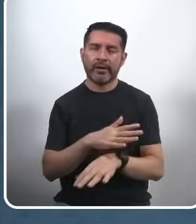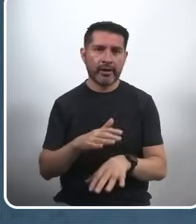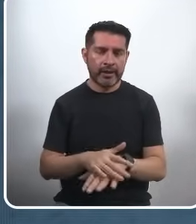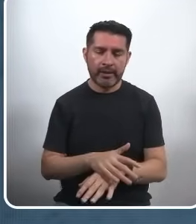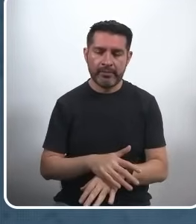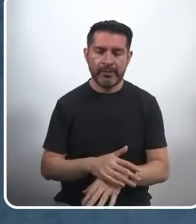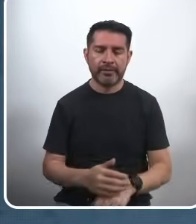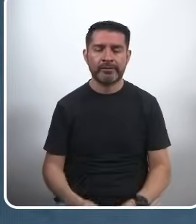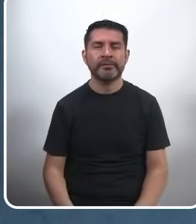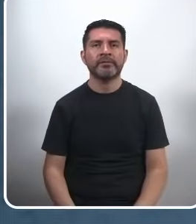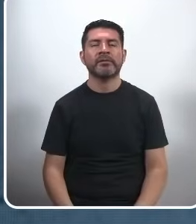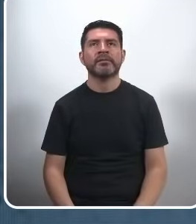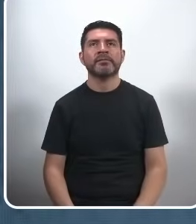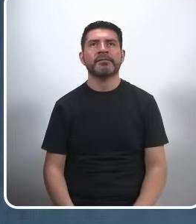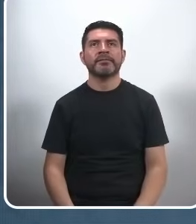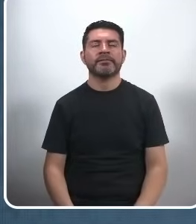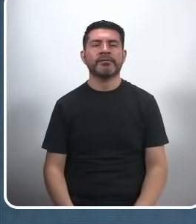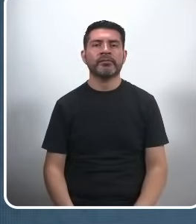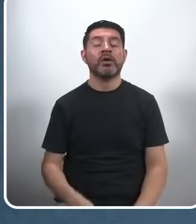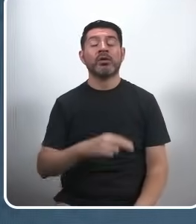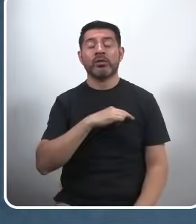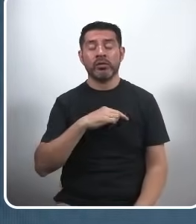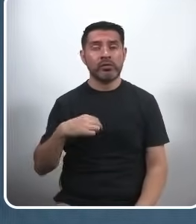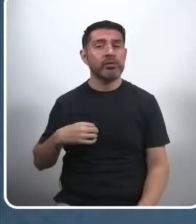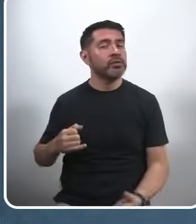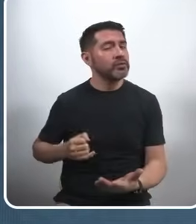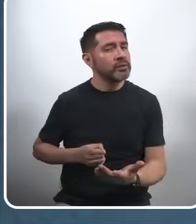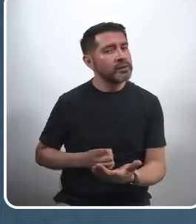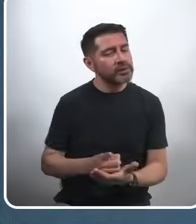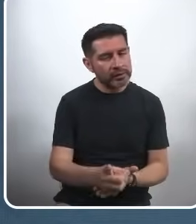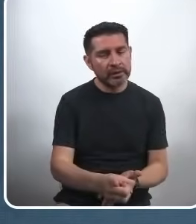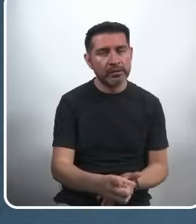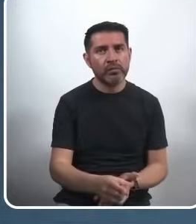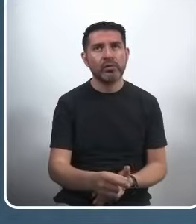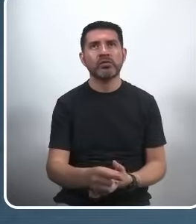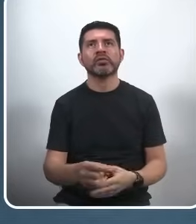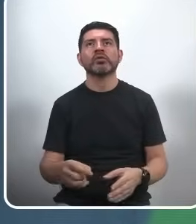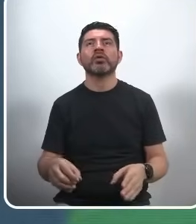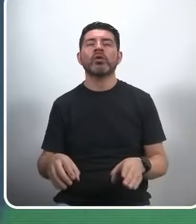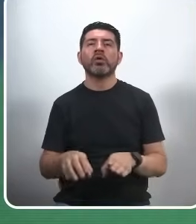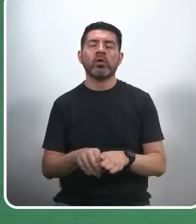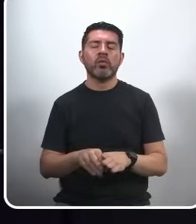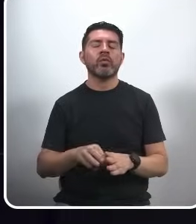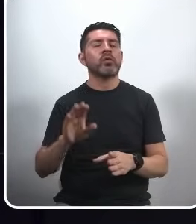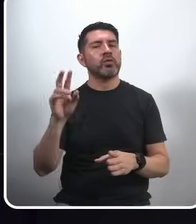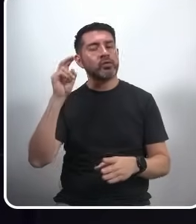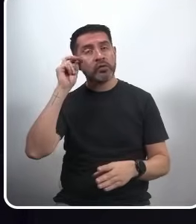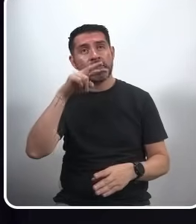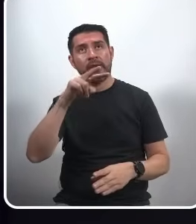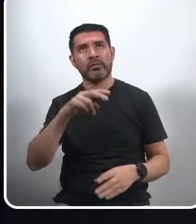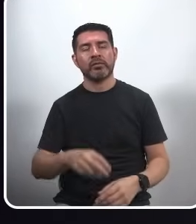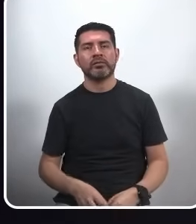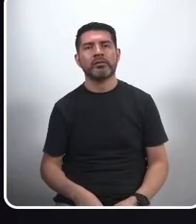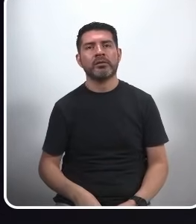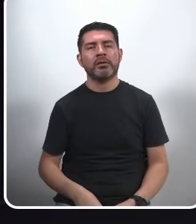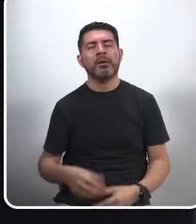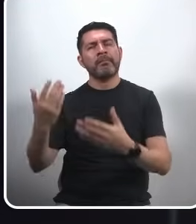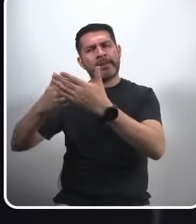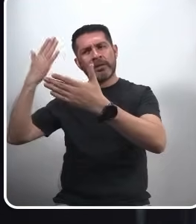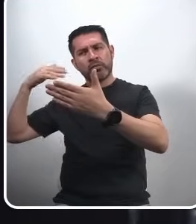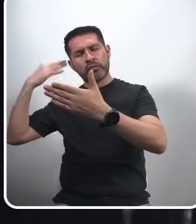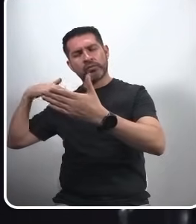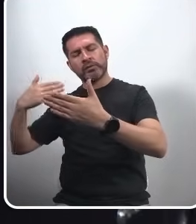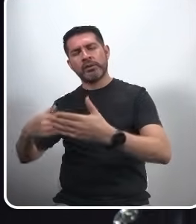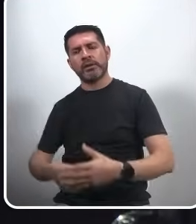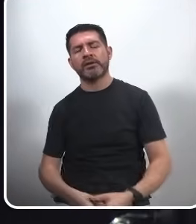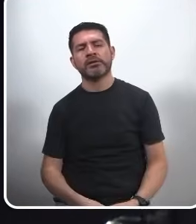no, decidimos basado en cómo nos sentimos. Estábamos viendo un video el día de ayer de una cantante que es la